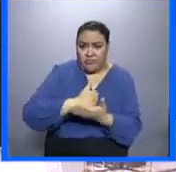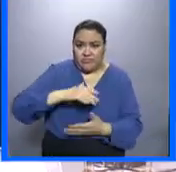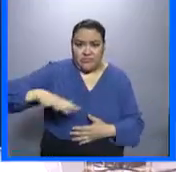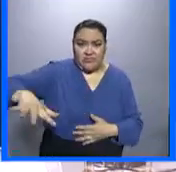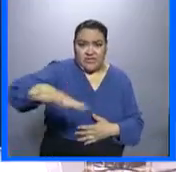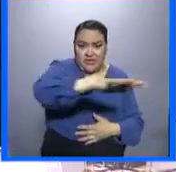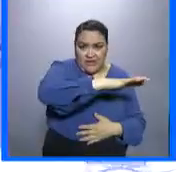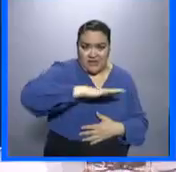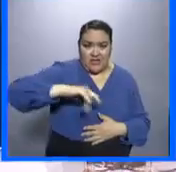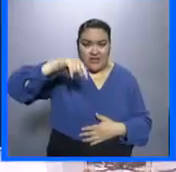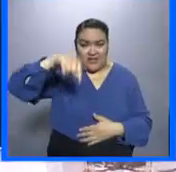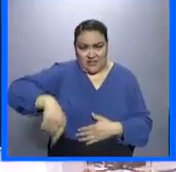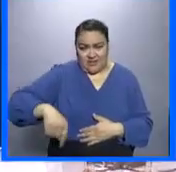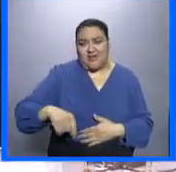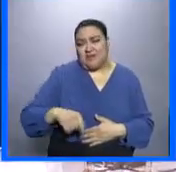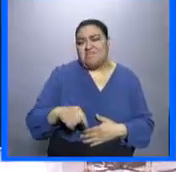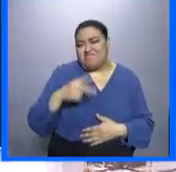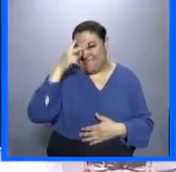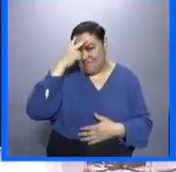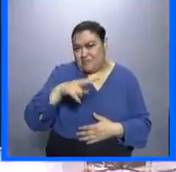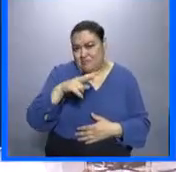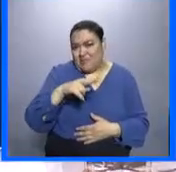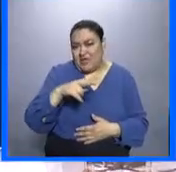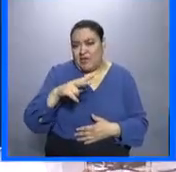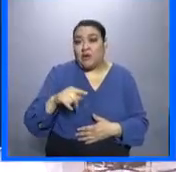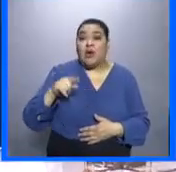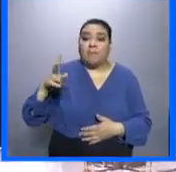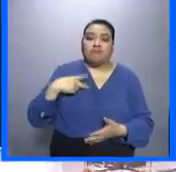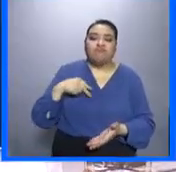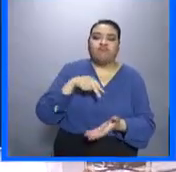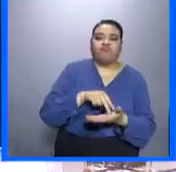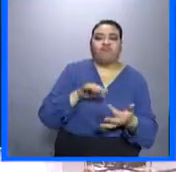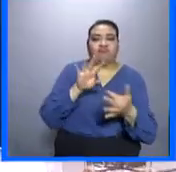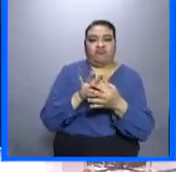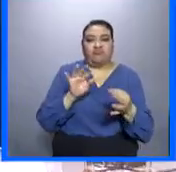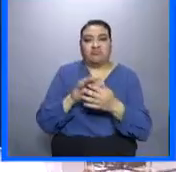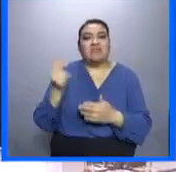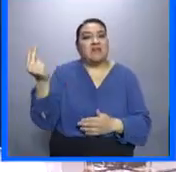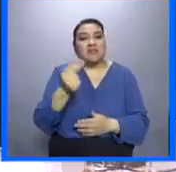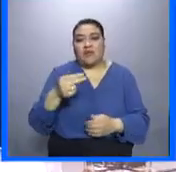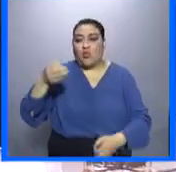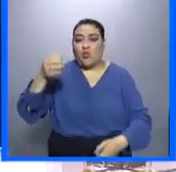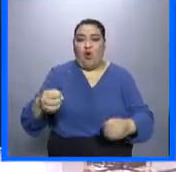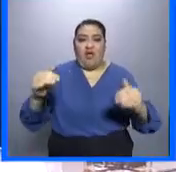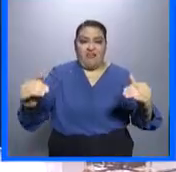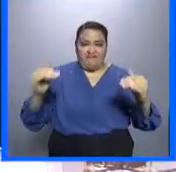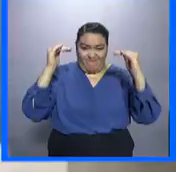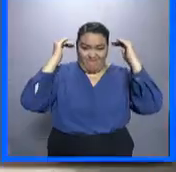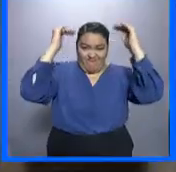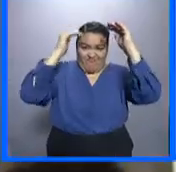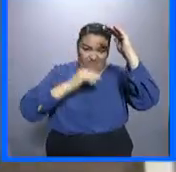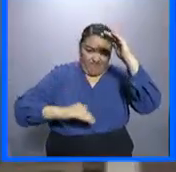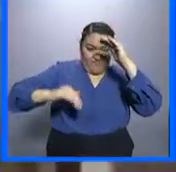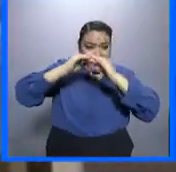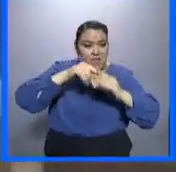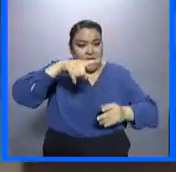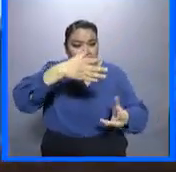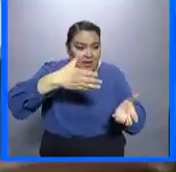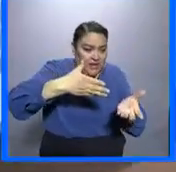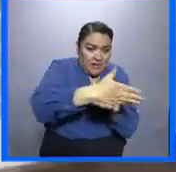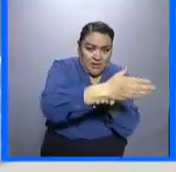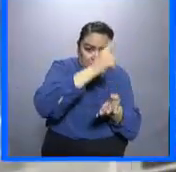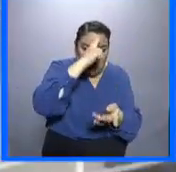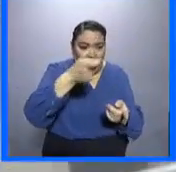la zona metropolitana del Valle de México, los ponentes demandaron la intervención del máximo tribunal del país para coadyuvar